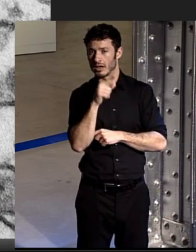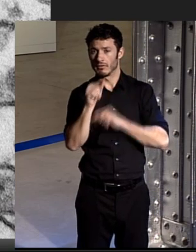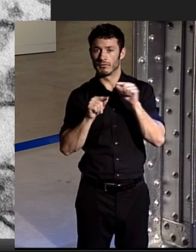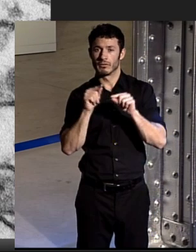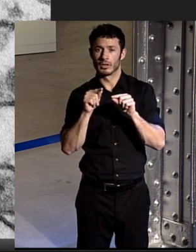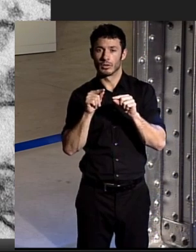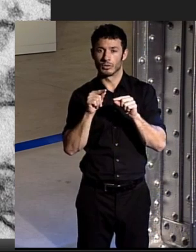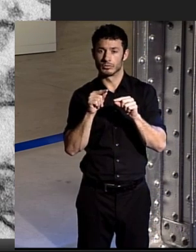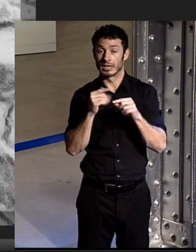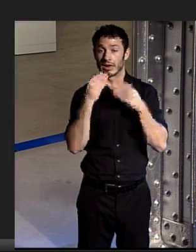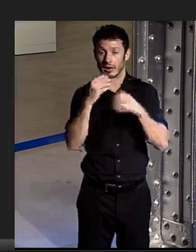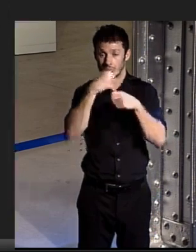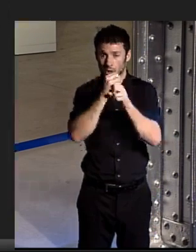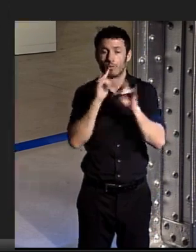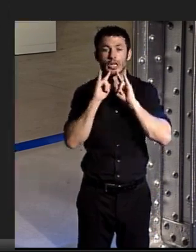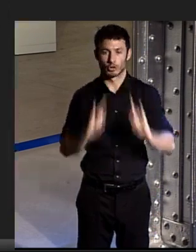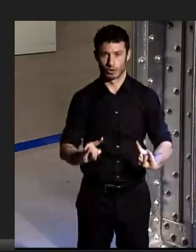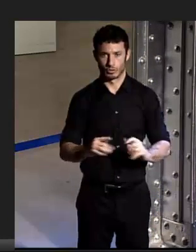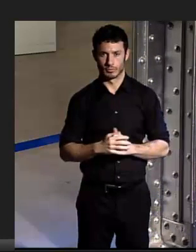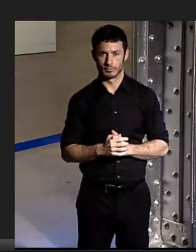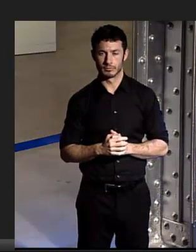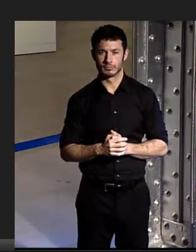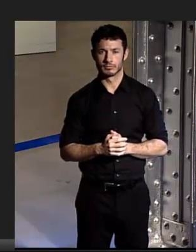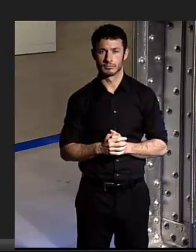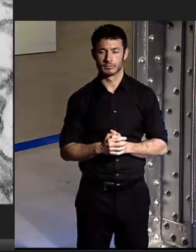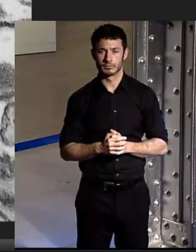vemos, pero con un microscopio electrónico.